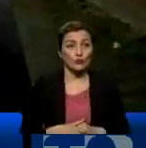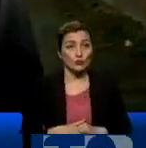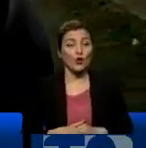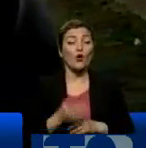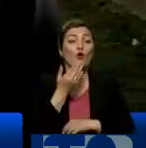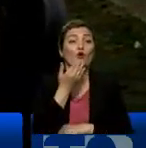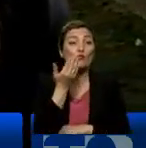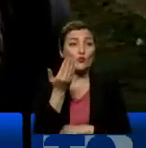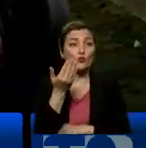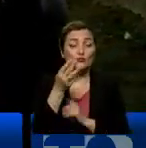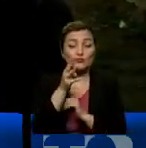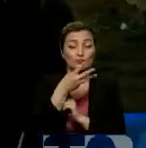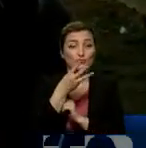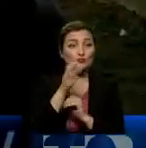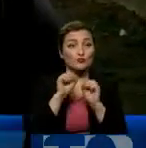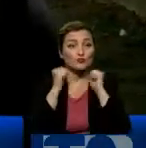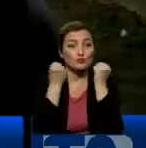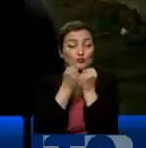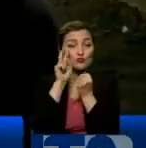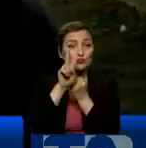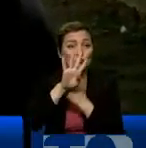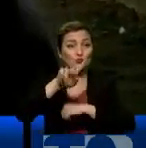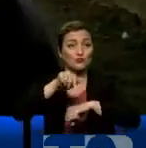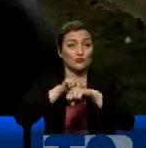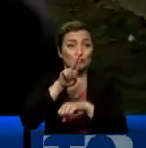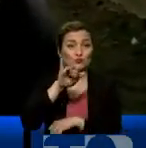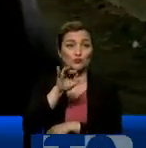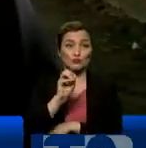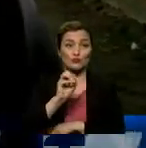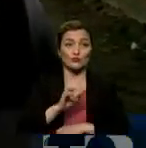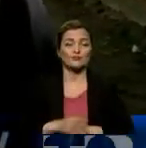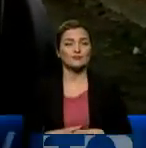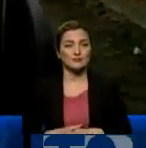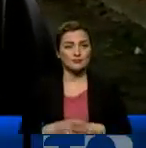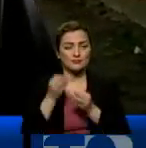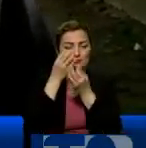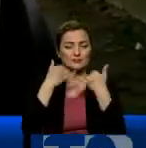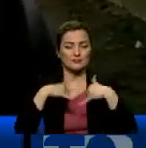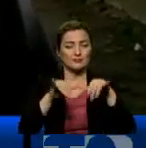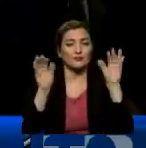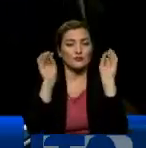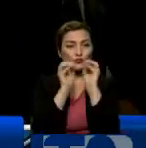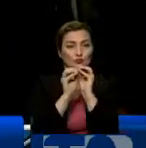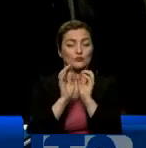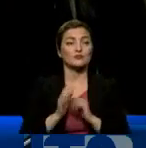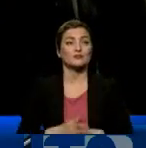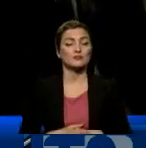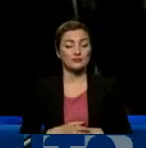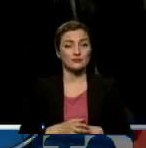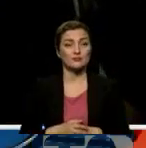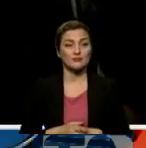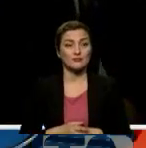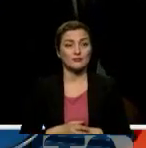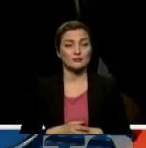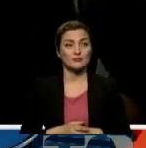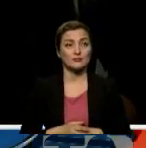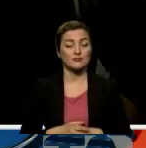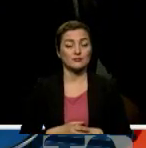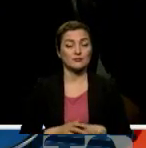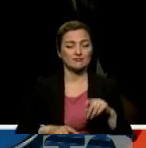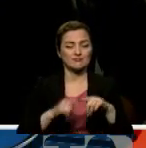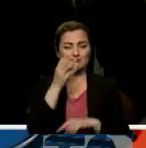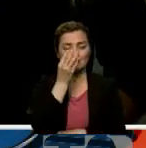099-489-1343 o a través de nuestras redes sociales en 24 horas UIO. Con esta información, regreso a estudio con ustedes, compañeras en estudio,